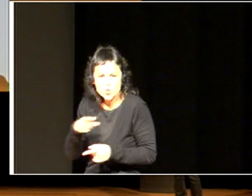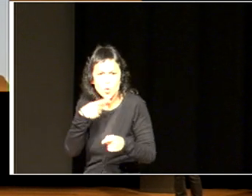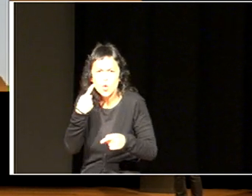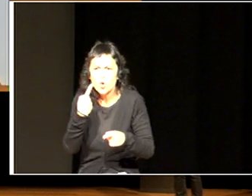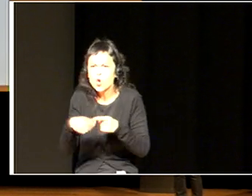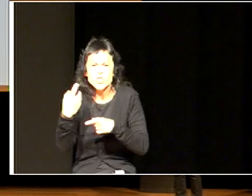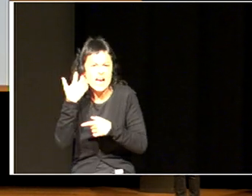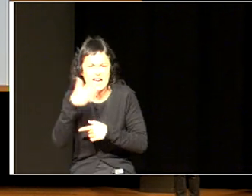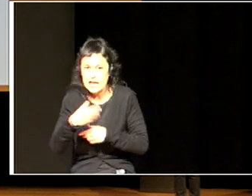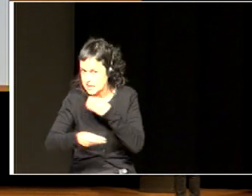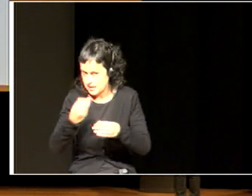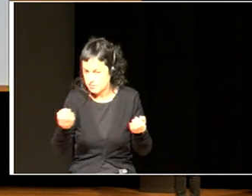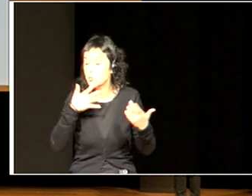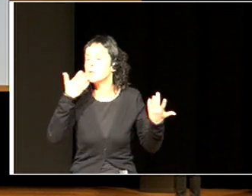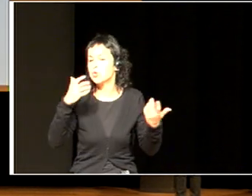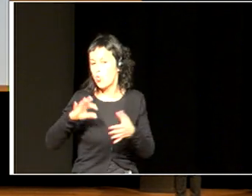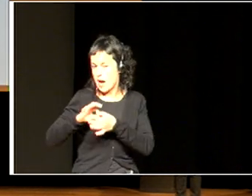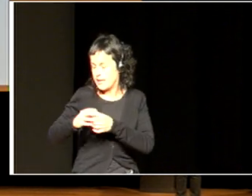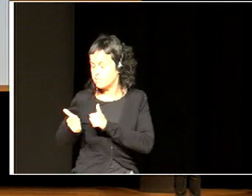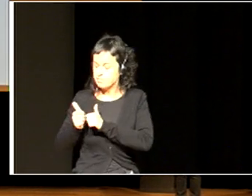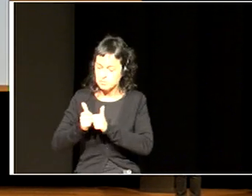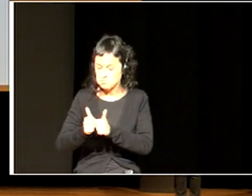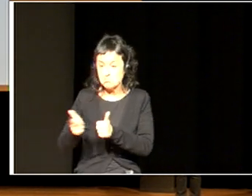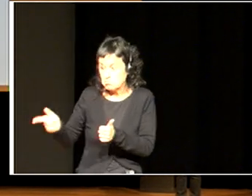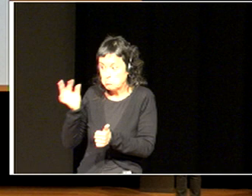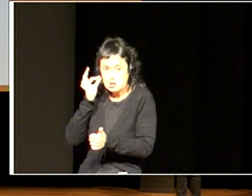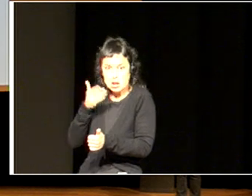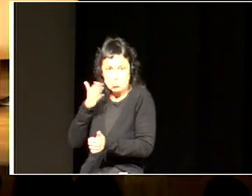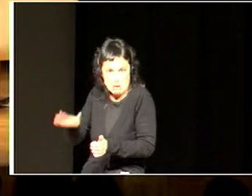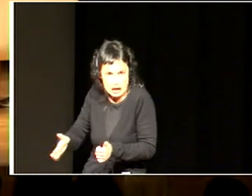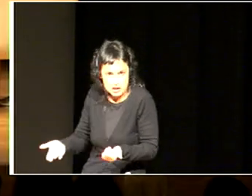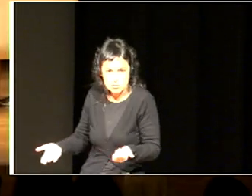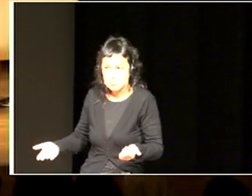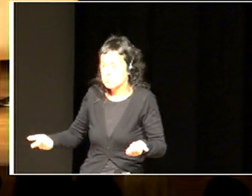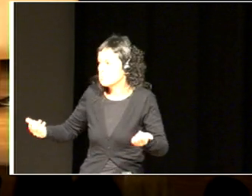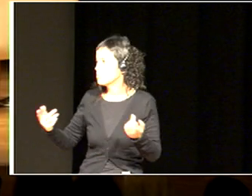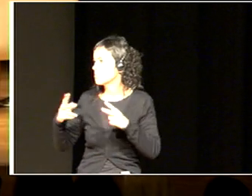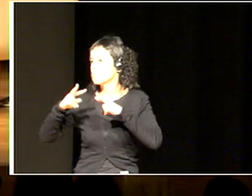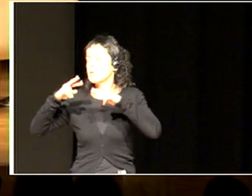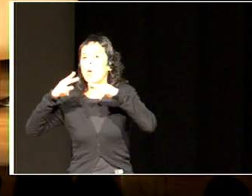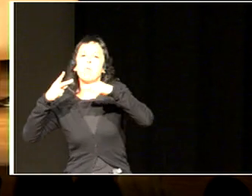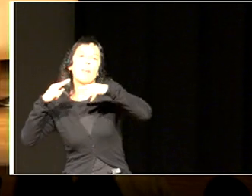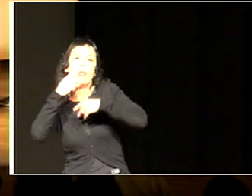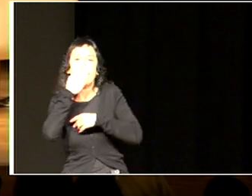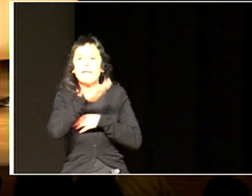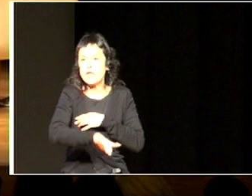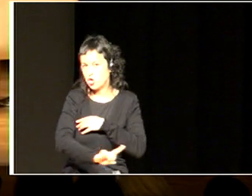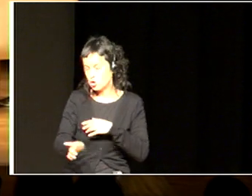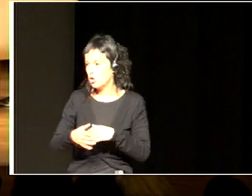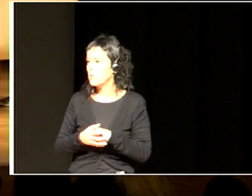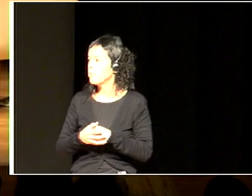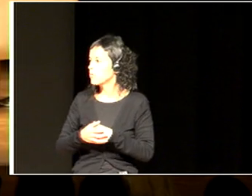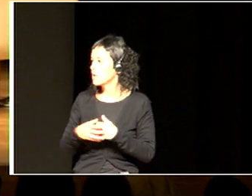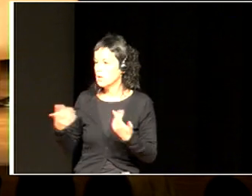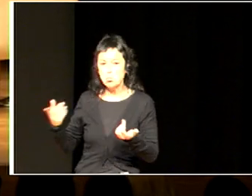por ejemplo tú vas con una amiga no y la amiga es maja sabes qué hombre no es que fuerais hablando de niche por la calle pero bueno yo tenía